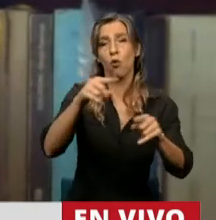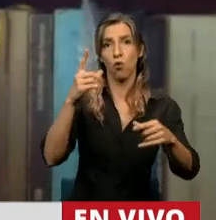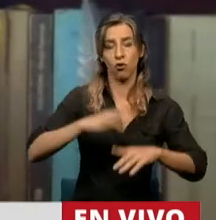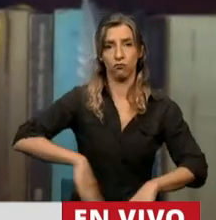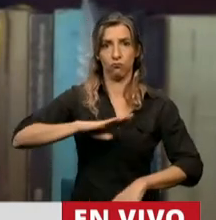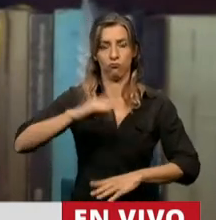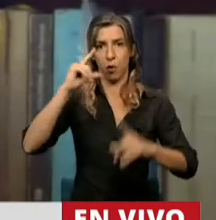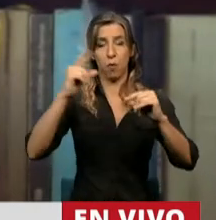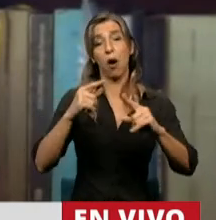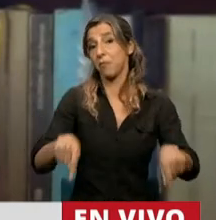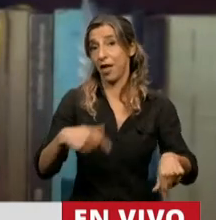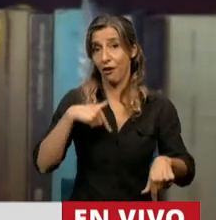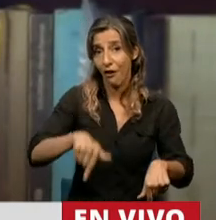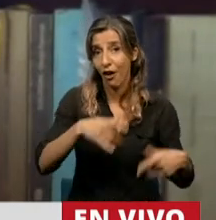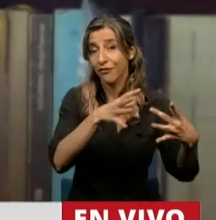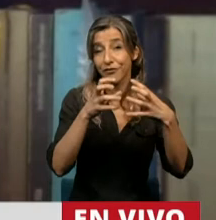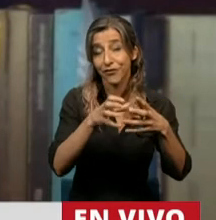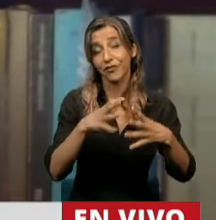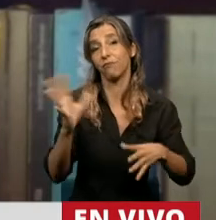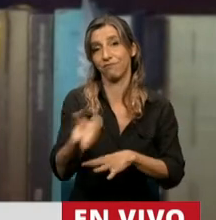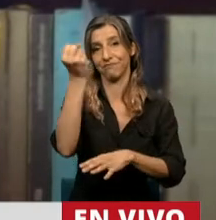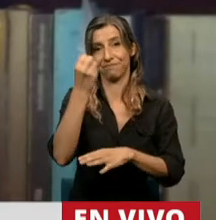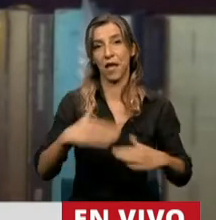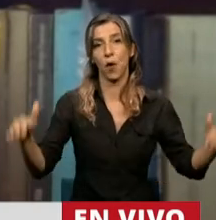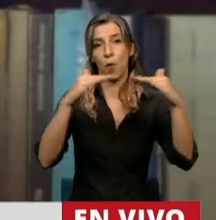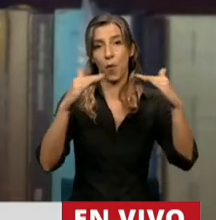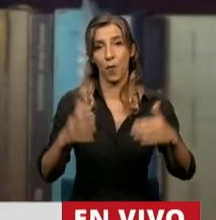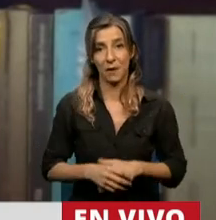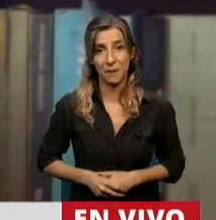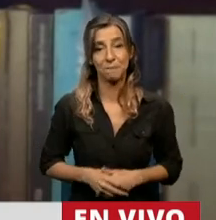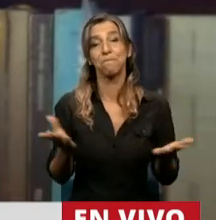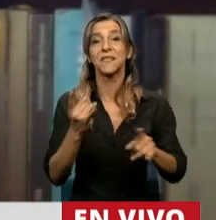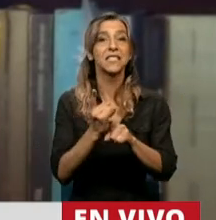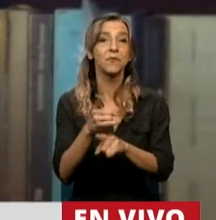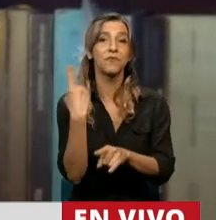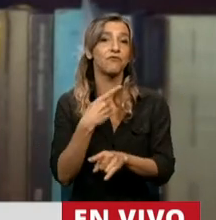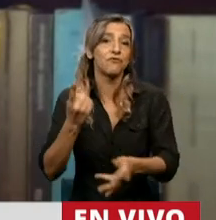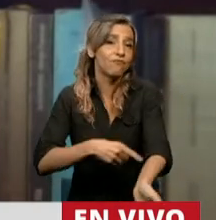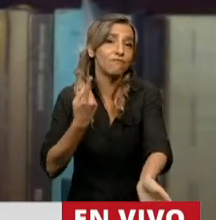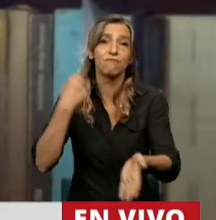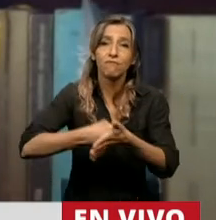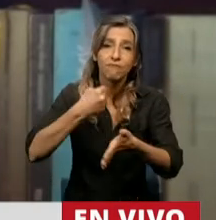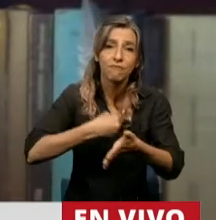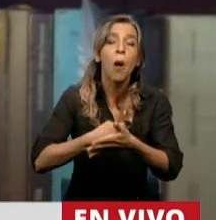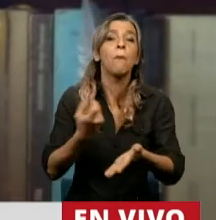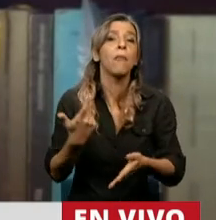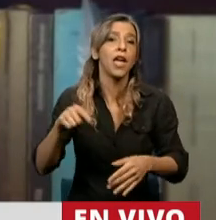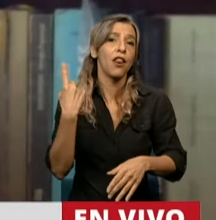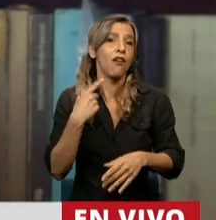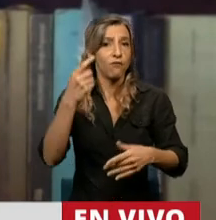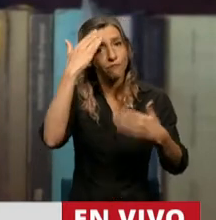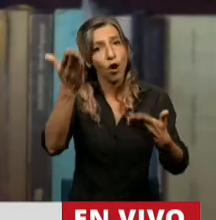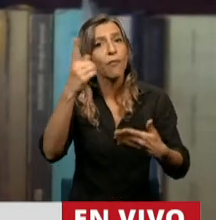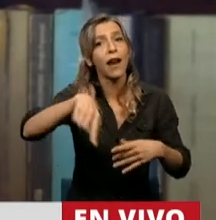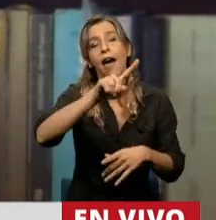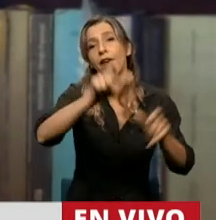una paridad. Siempre nos costó mucho, entonces por eso son importantes las mujeres que están en ese momento y que levantan la voz.